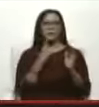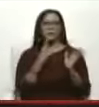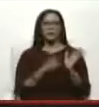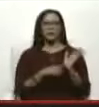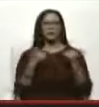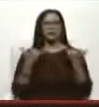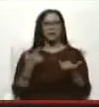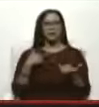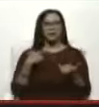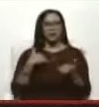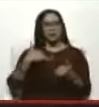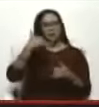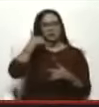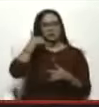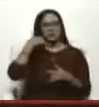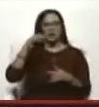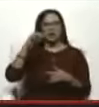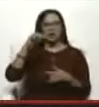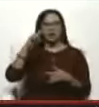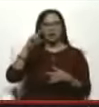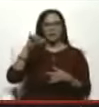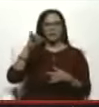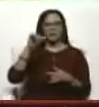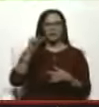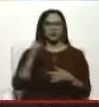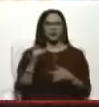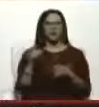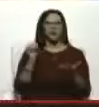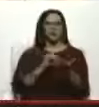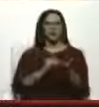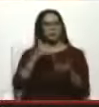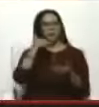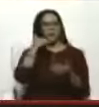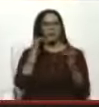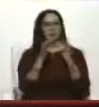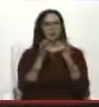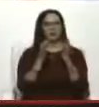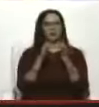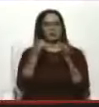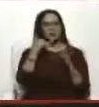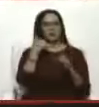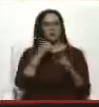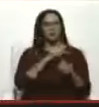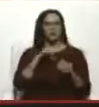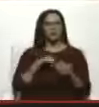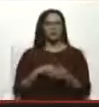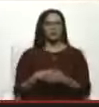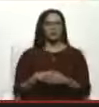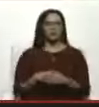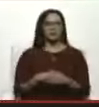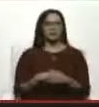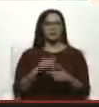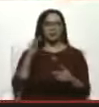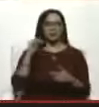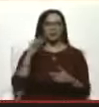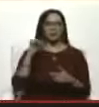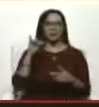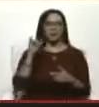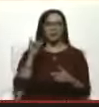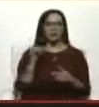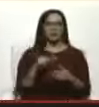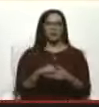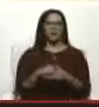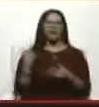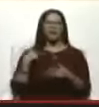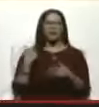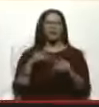tenemos nuevamente en línea a Mari Carmen Bermúdez, que otra vez pudo restablecer la conexión vía telefónica con nosotros. Mari Carmen,